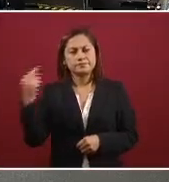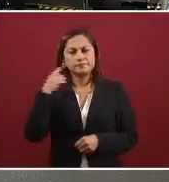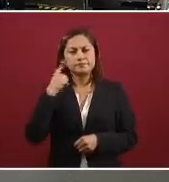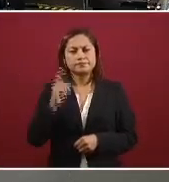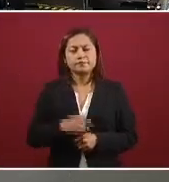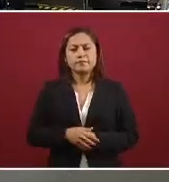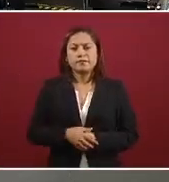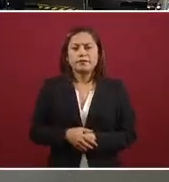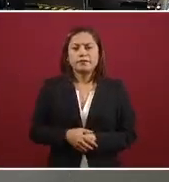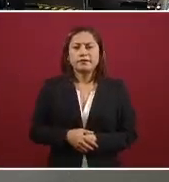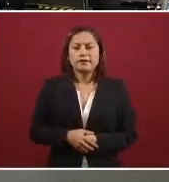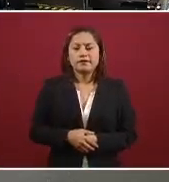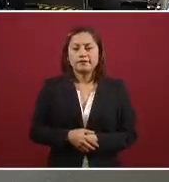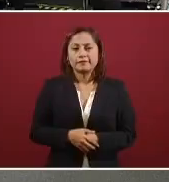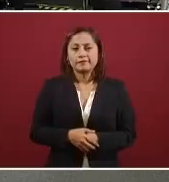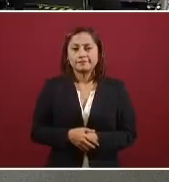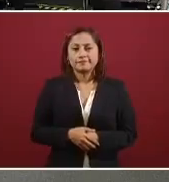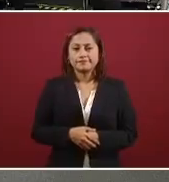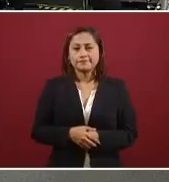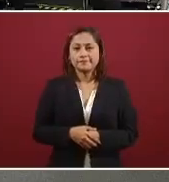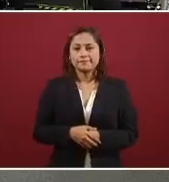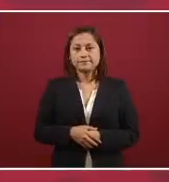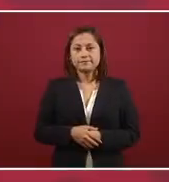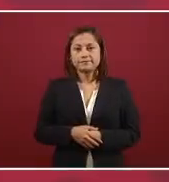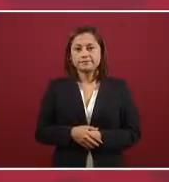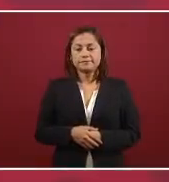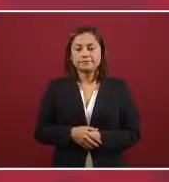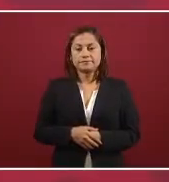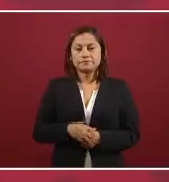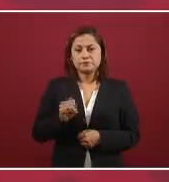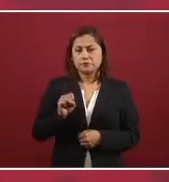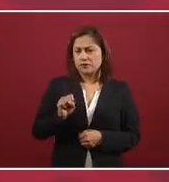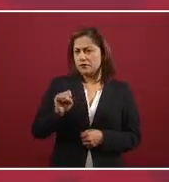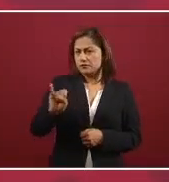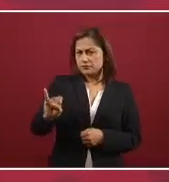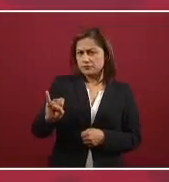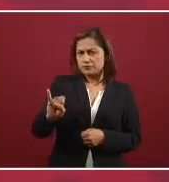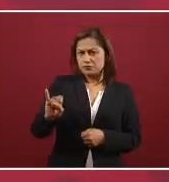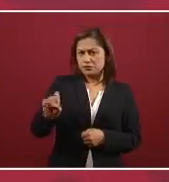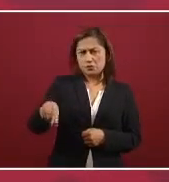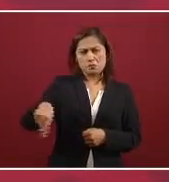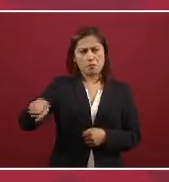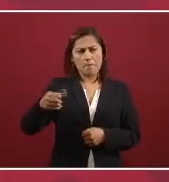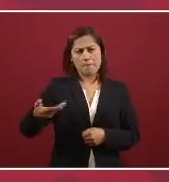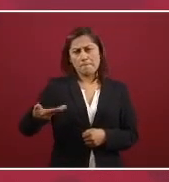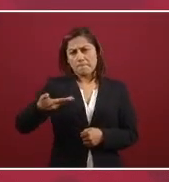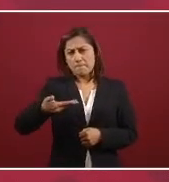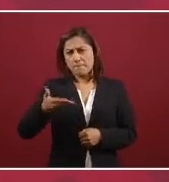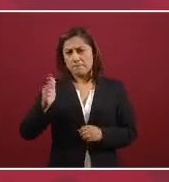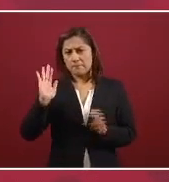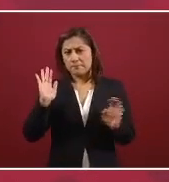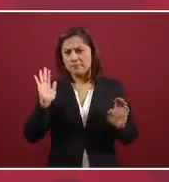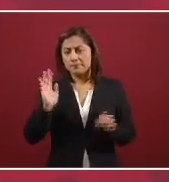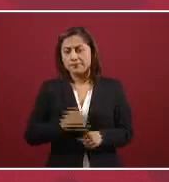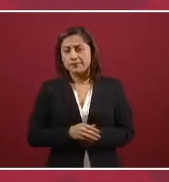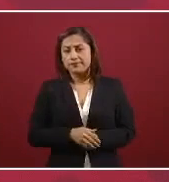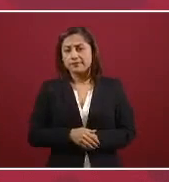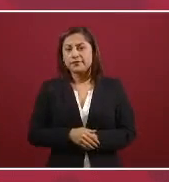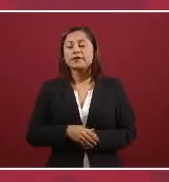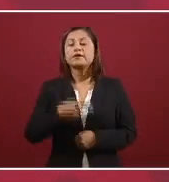Sí, pero pues ellos pueden pedirlo, pero la